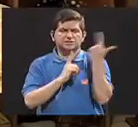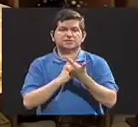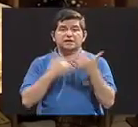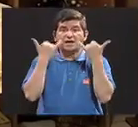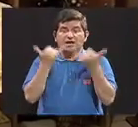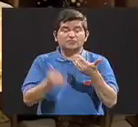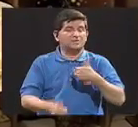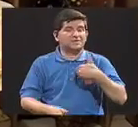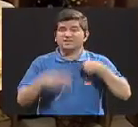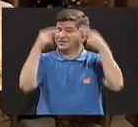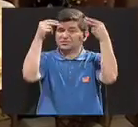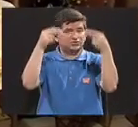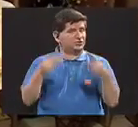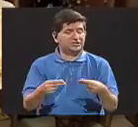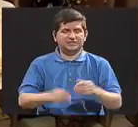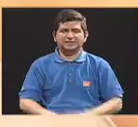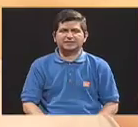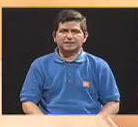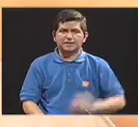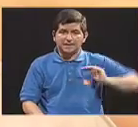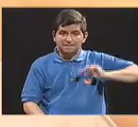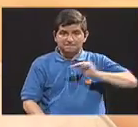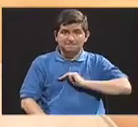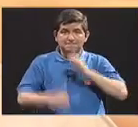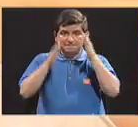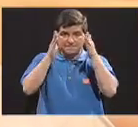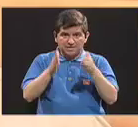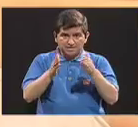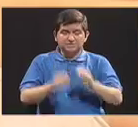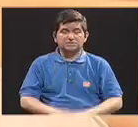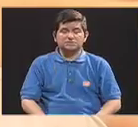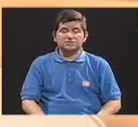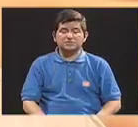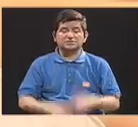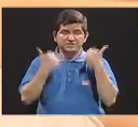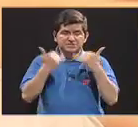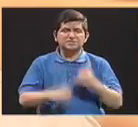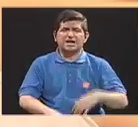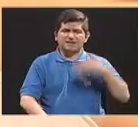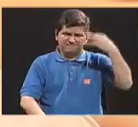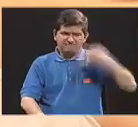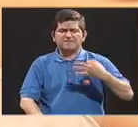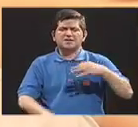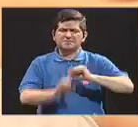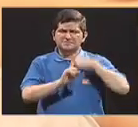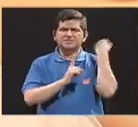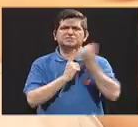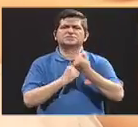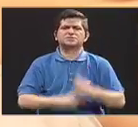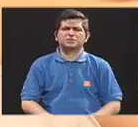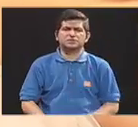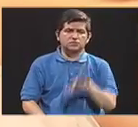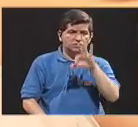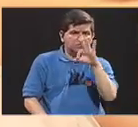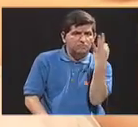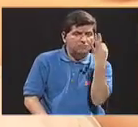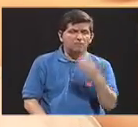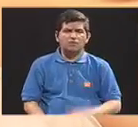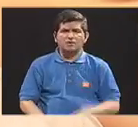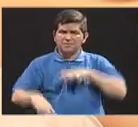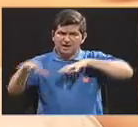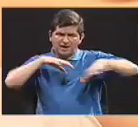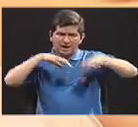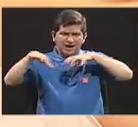social actualmente sin cartera Incluso el Ministerio ya debiera tener una consolidación una constitución para que pueda